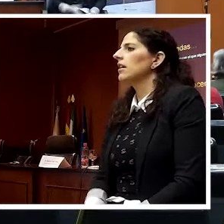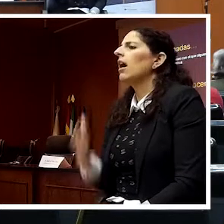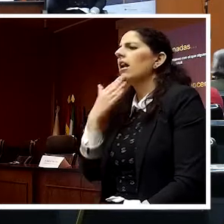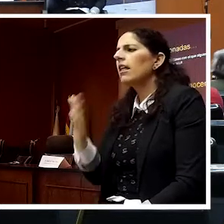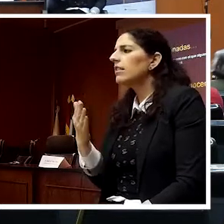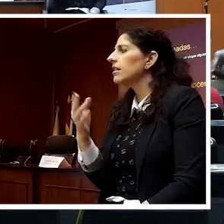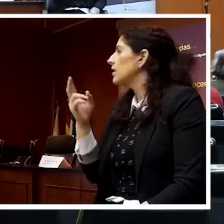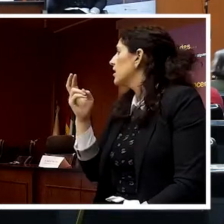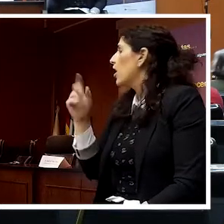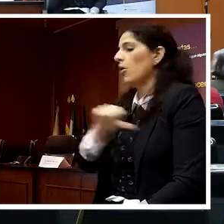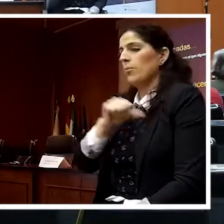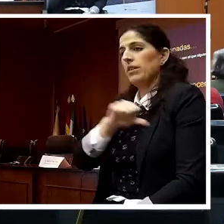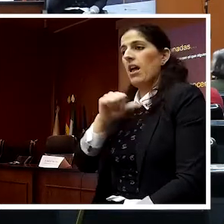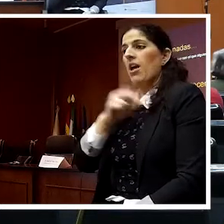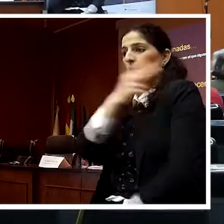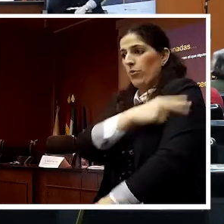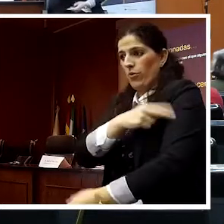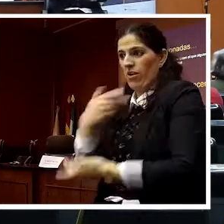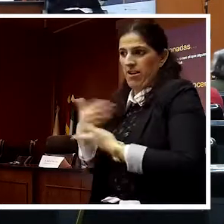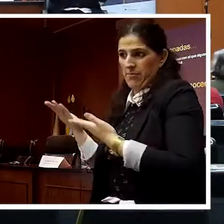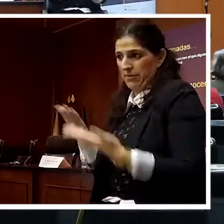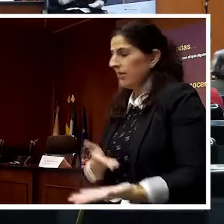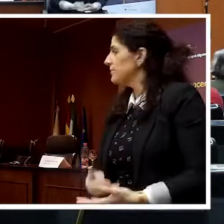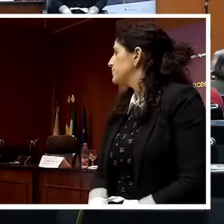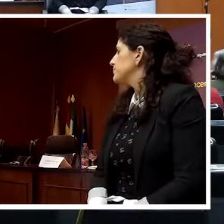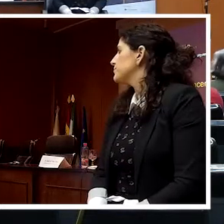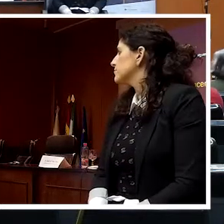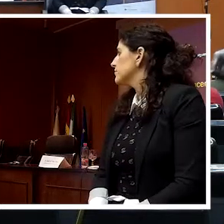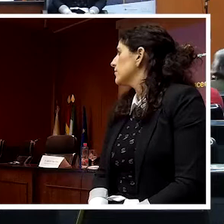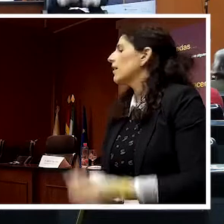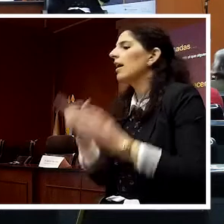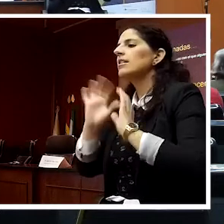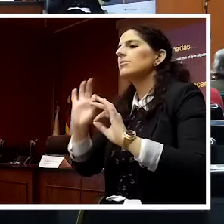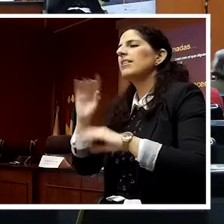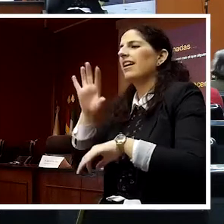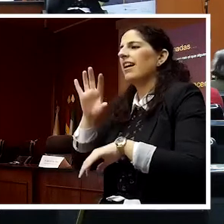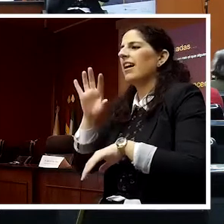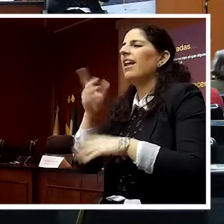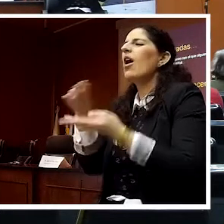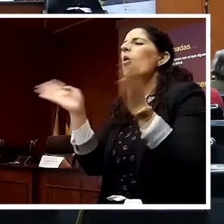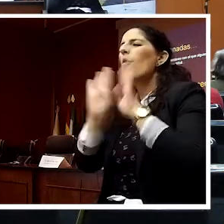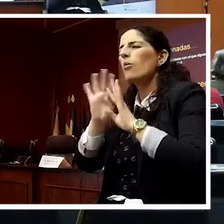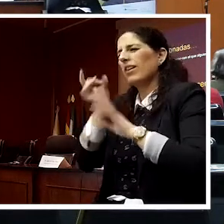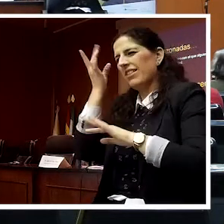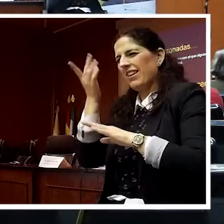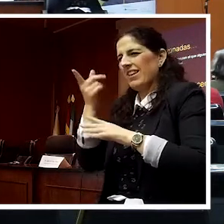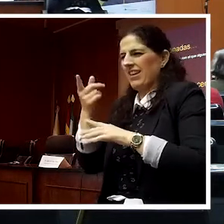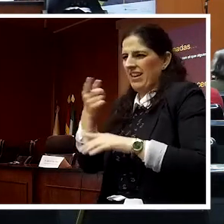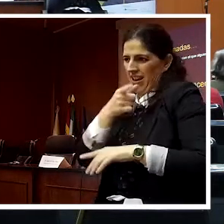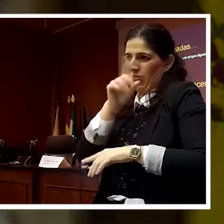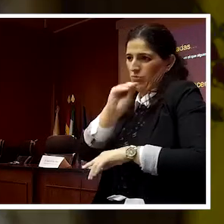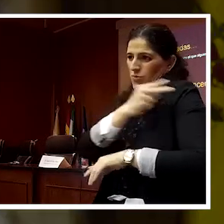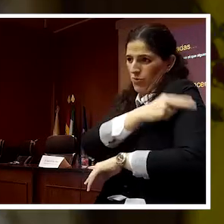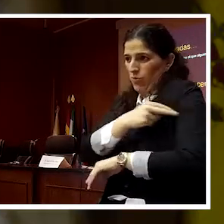Gracias al Hospital Cruz Roja, en especial a la Unidad de Cuidados Intensivos, muchas